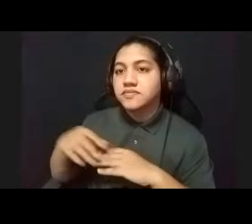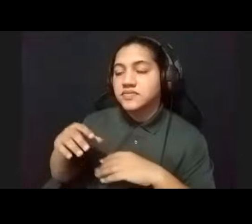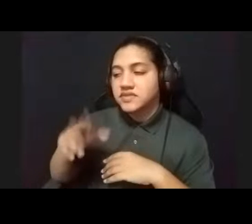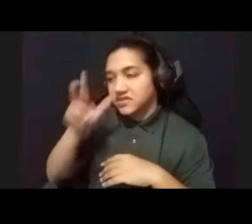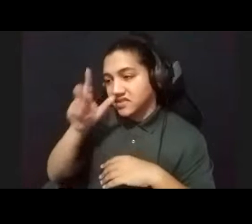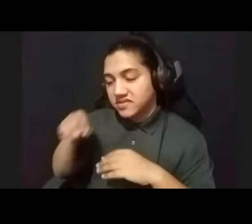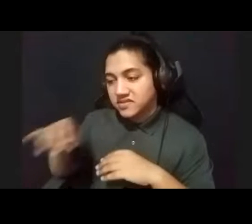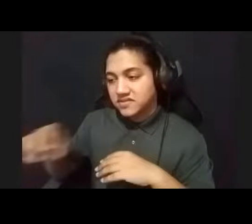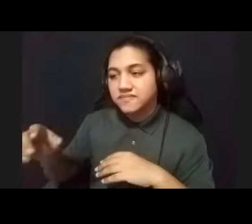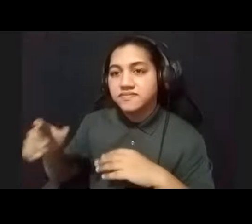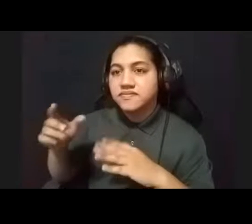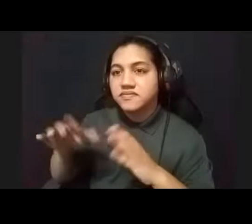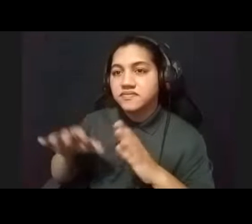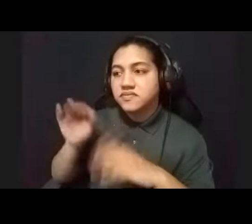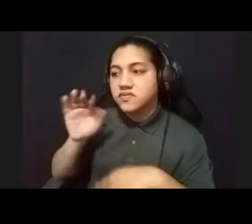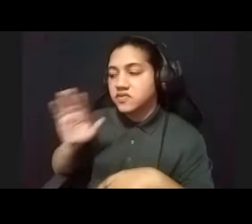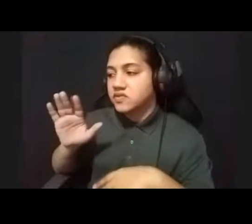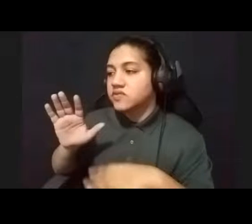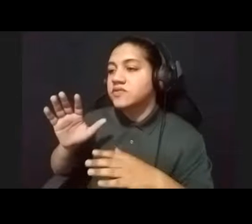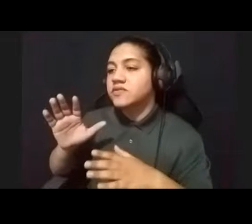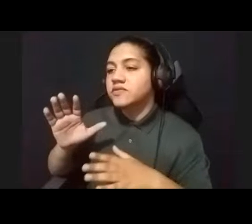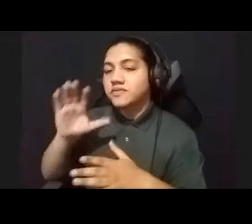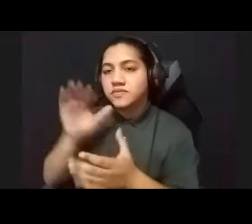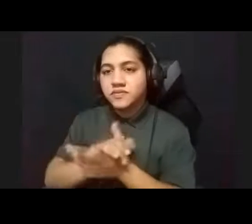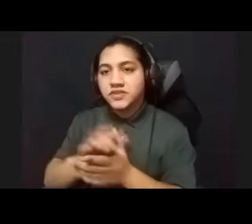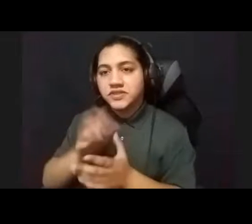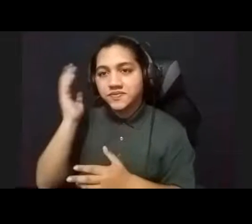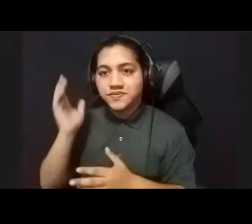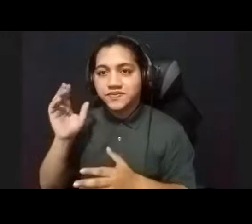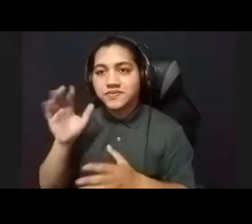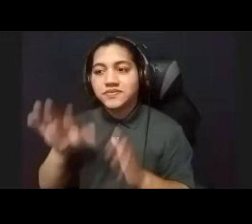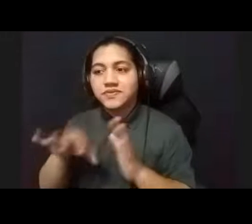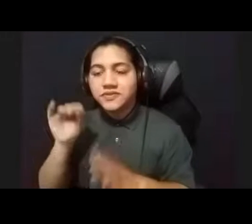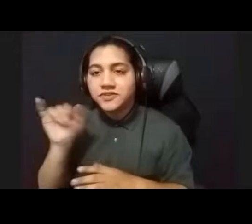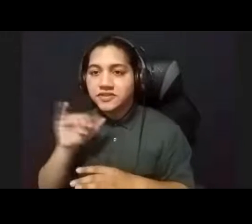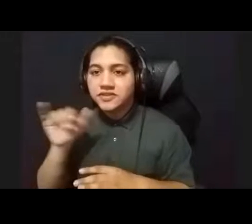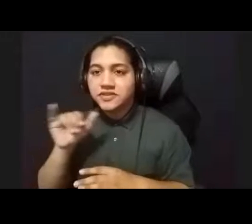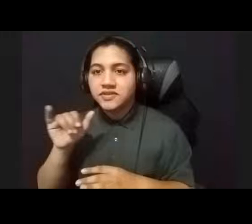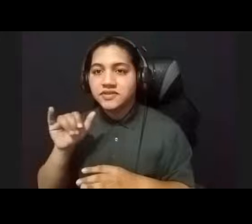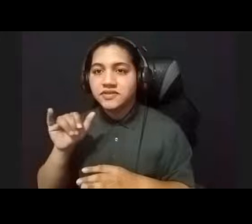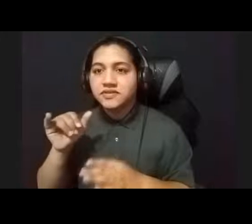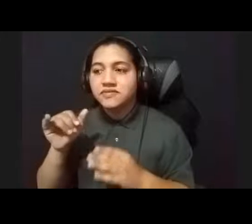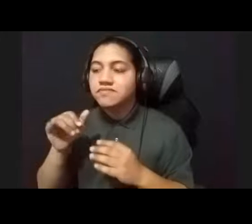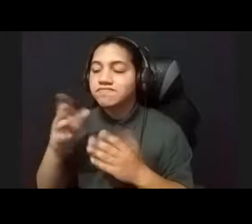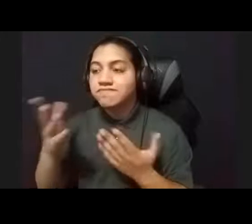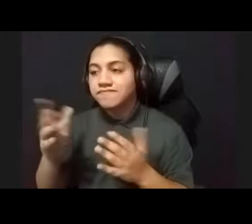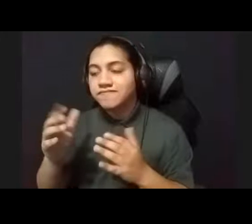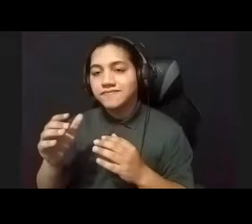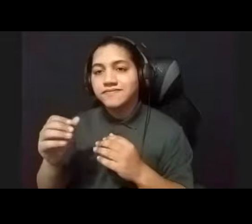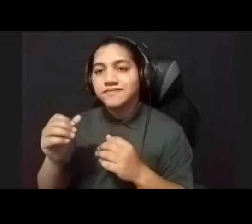había encontrado a su marido león y había encontrado también el cautiverio.